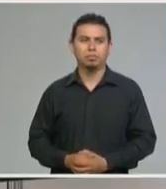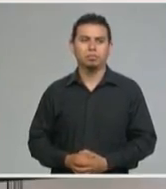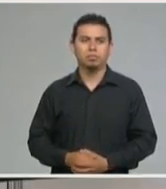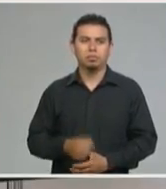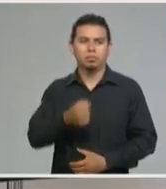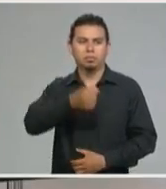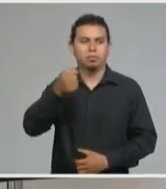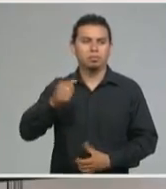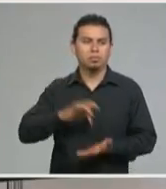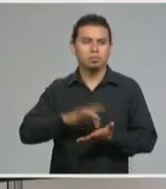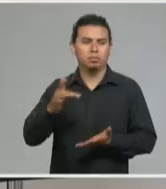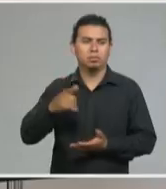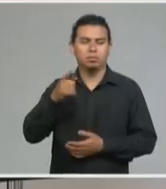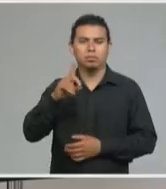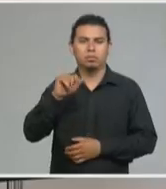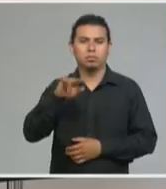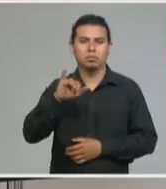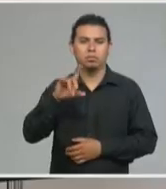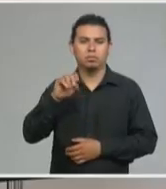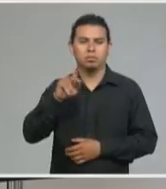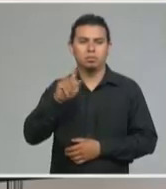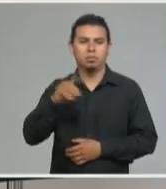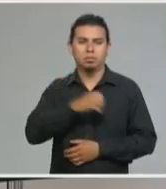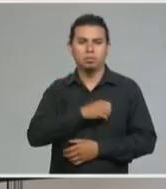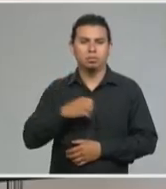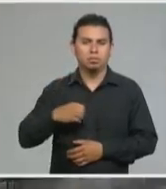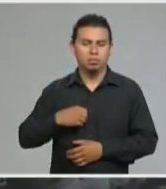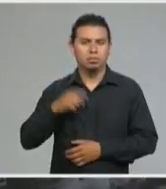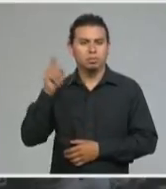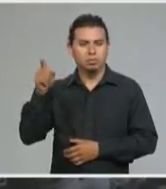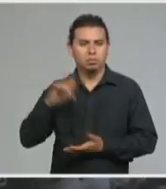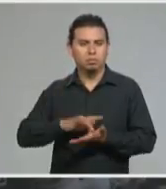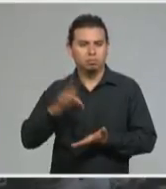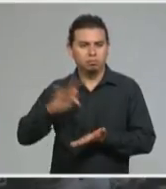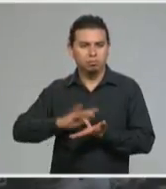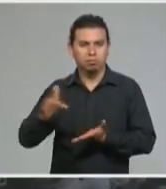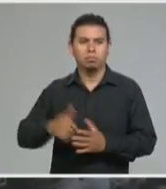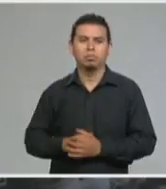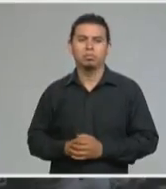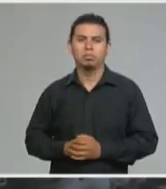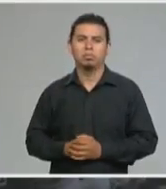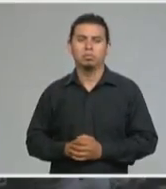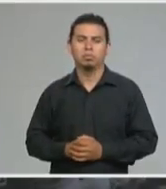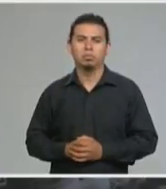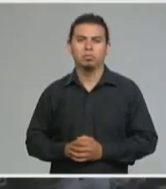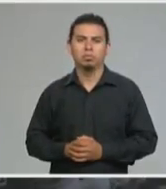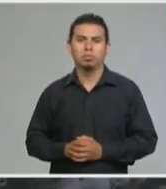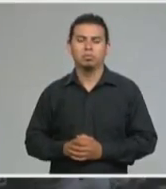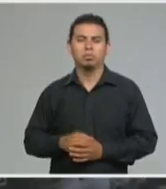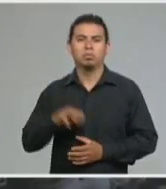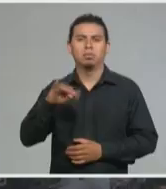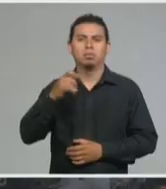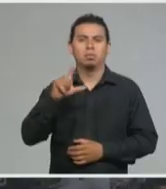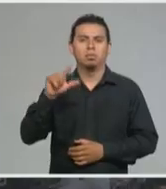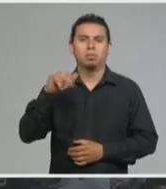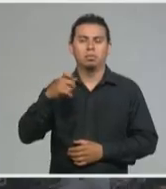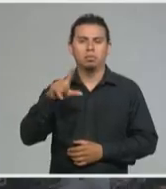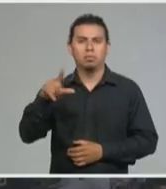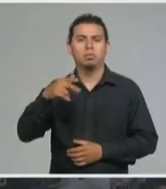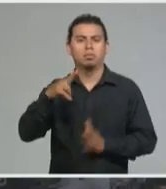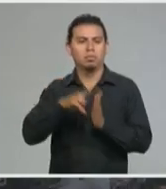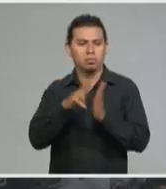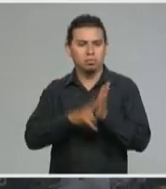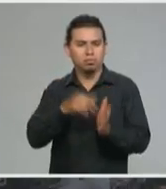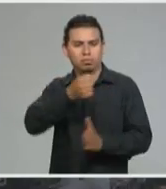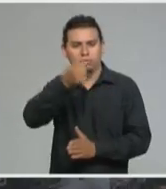Saludos, gracias. Nati López nos escribe desde Ocotlán de Morelos, muchas gracias. Miguel Ángel, Miki Cuevas Zorrosa, saludos desde Huatulco,